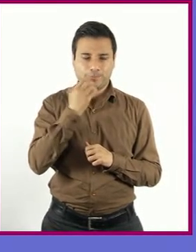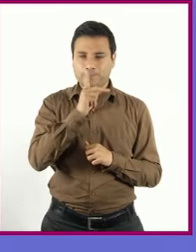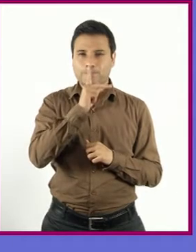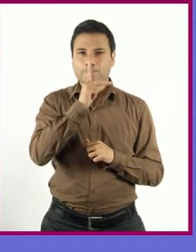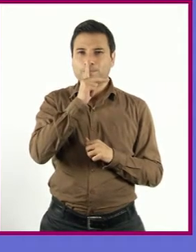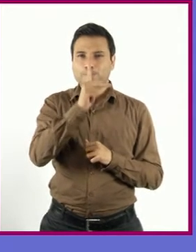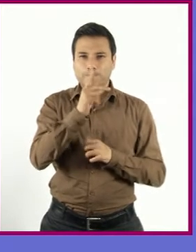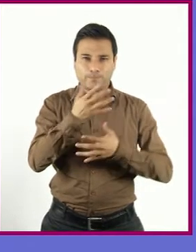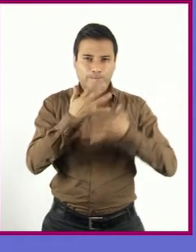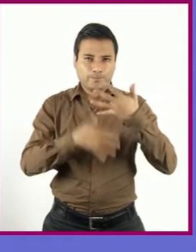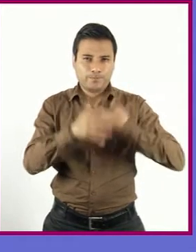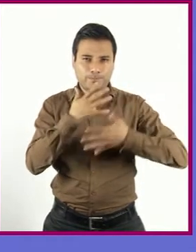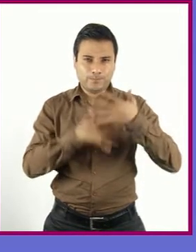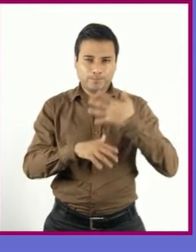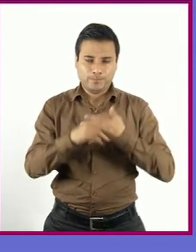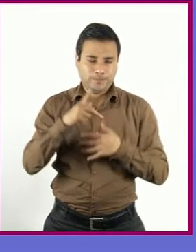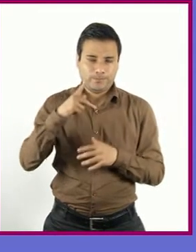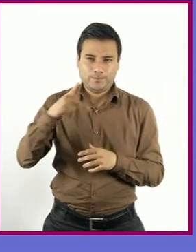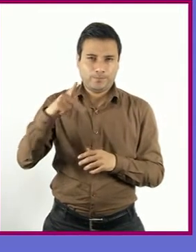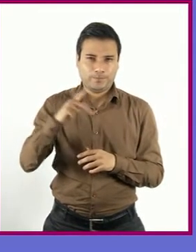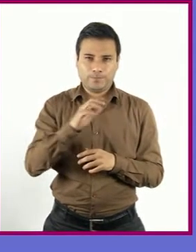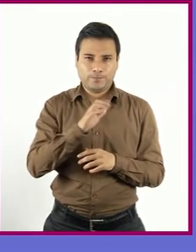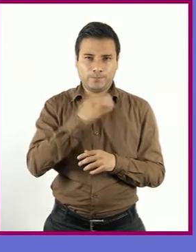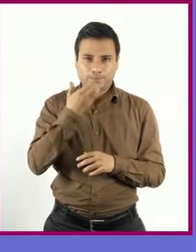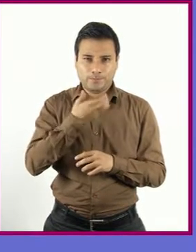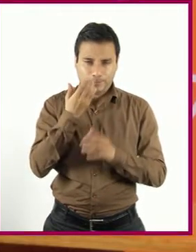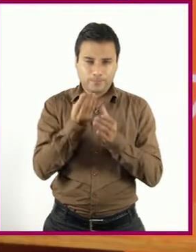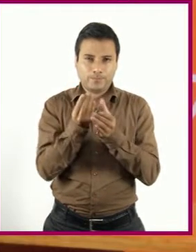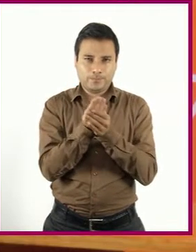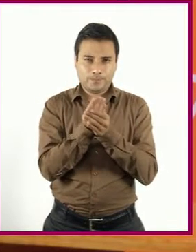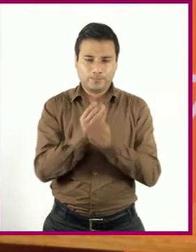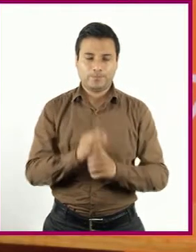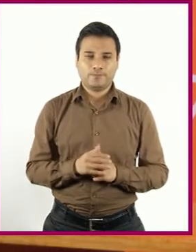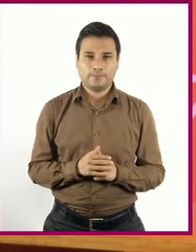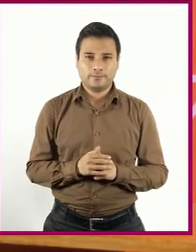ejemplo, confusiones al momento de aplicar una sanción.